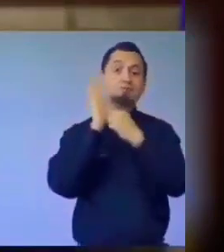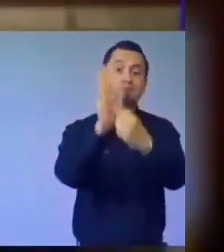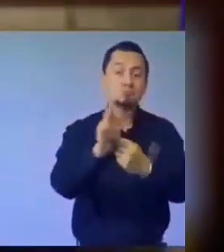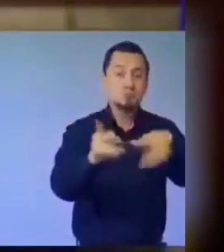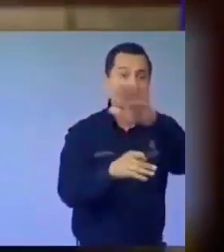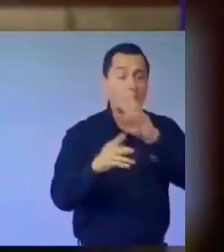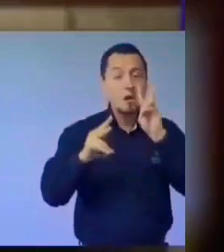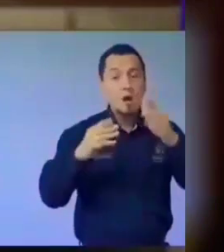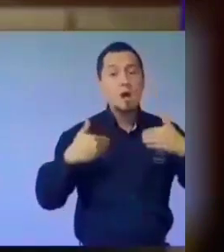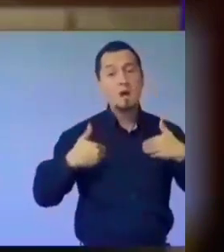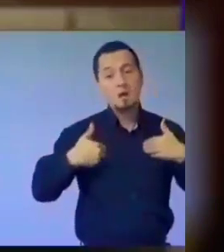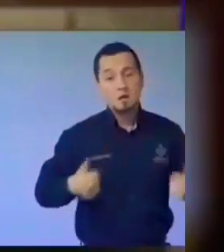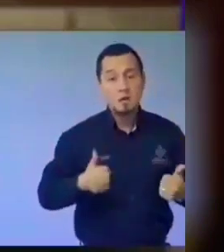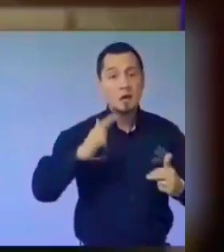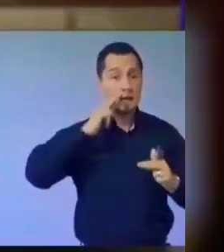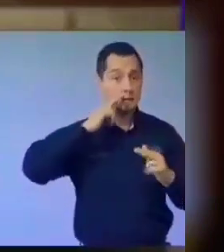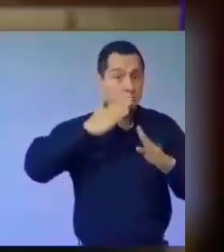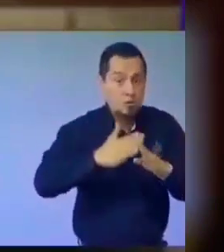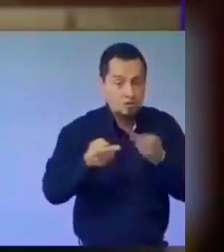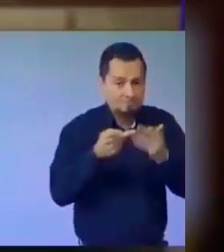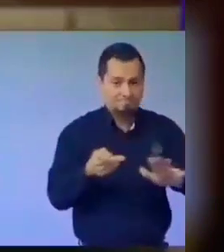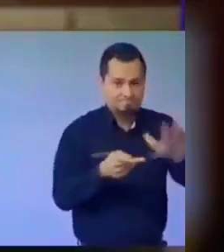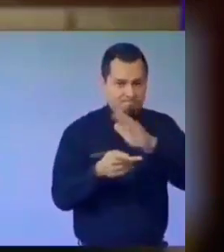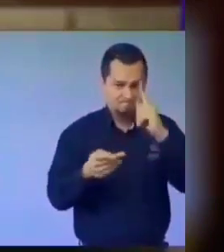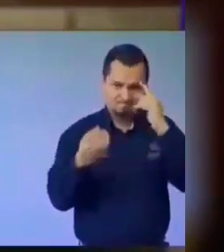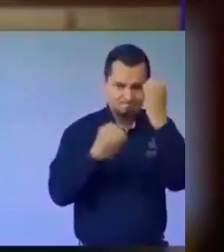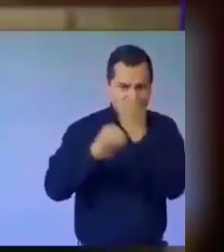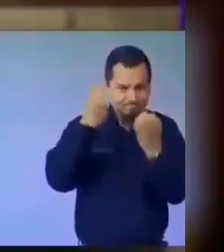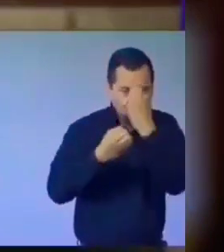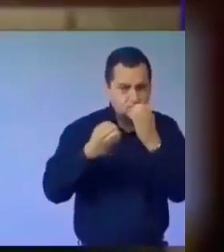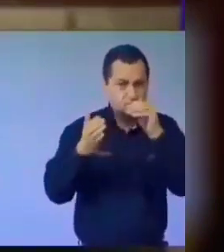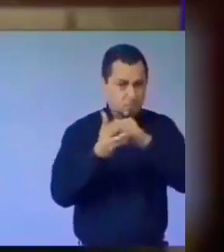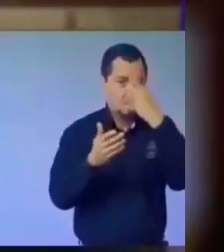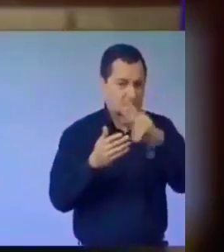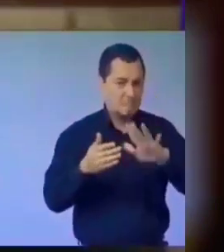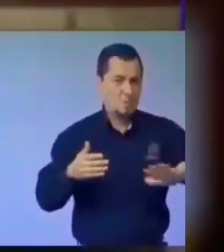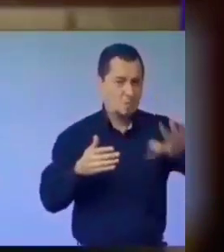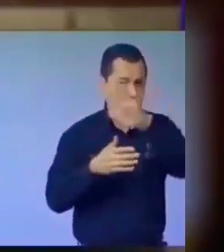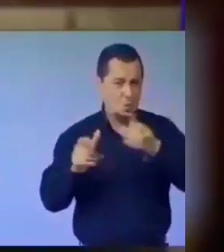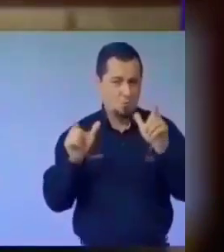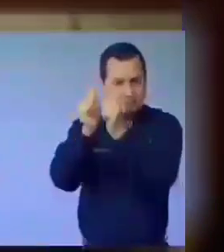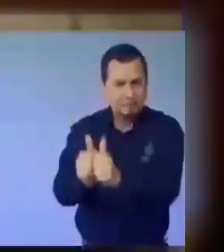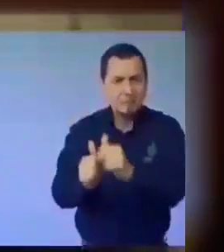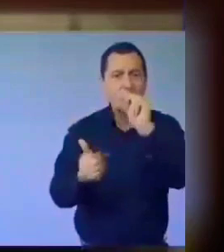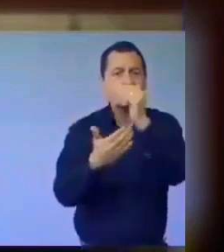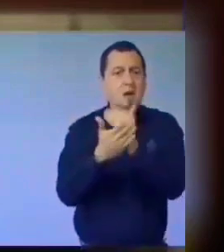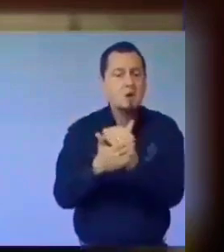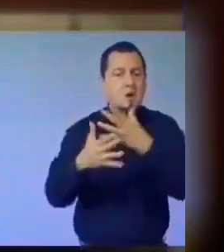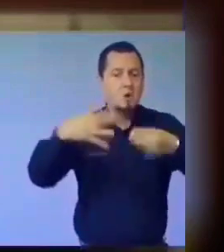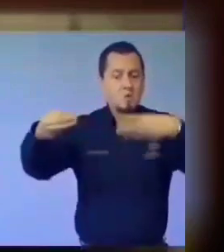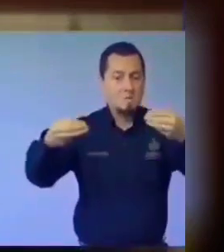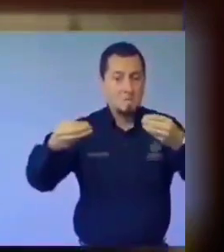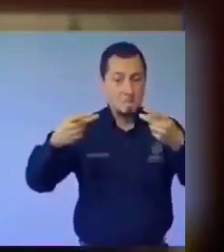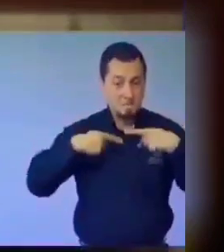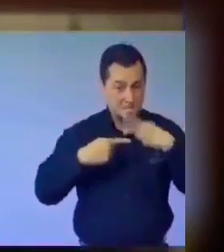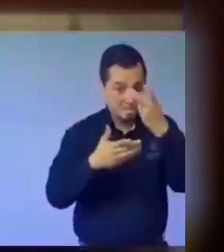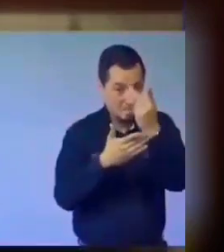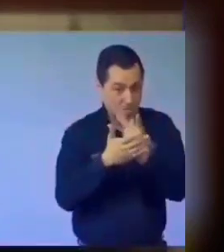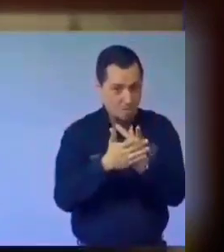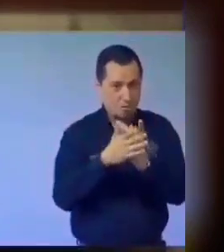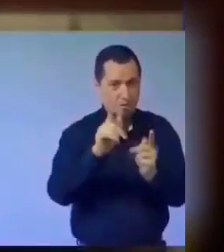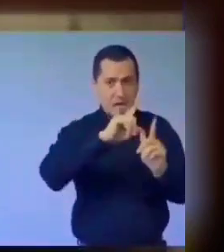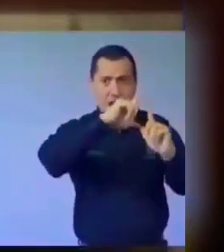autoridades municipales las responsables de verificar el cumplimiento de estas medidas de seguridad sanitarias. Este programa se ha convertido ya